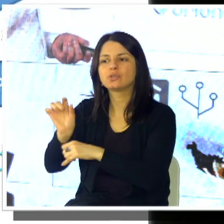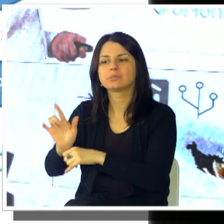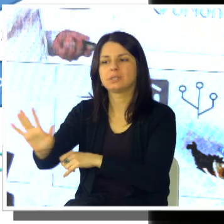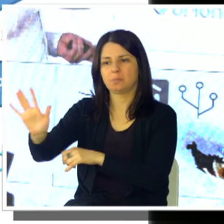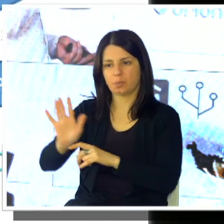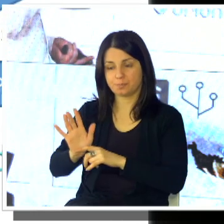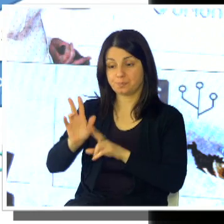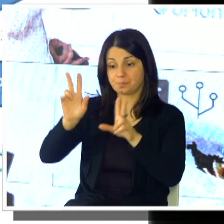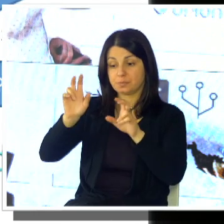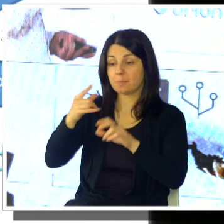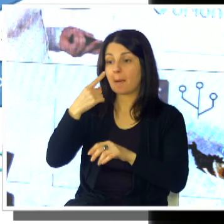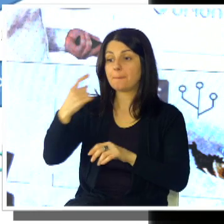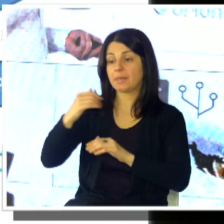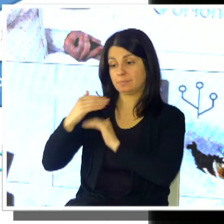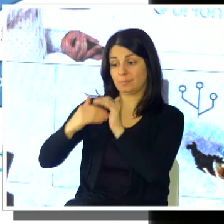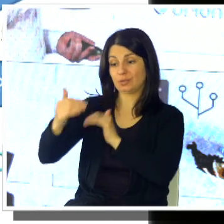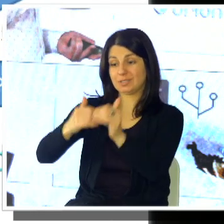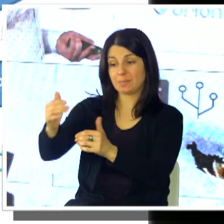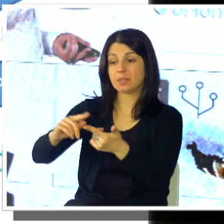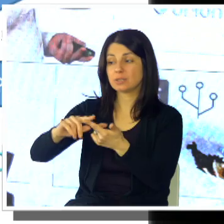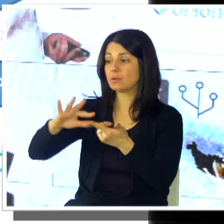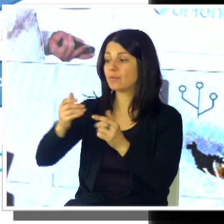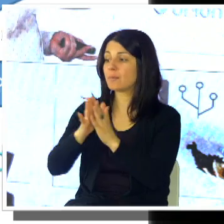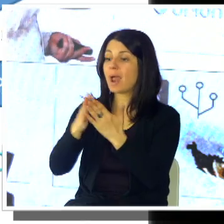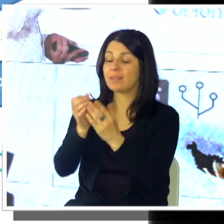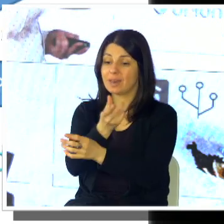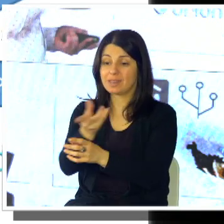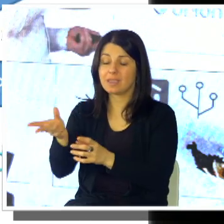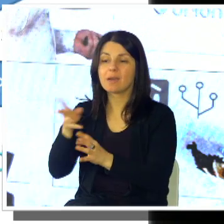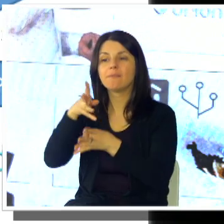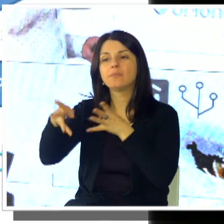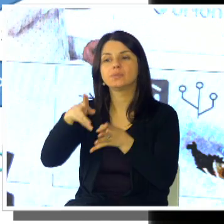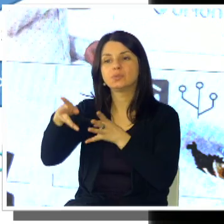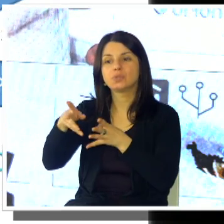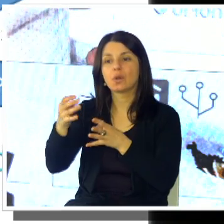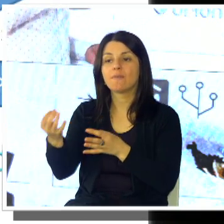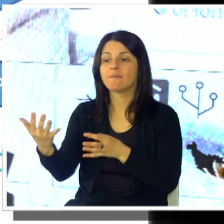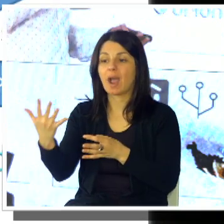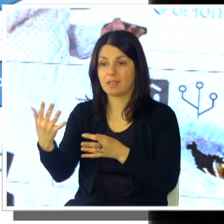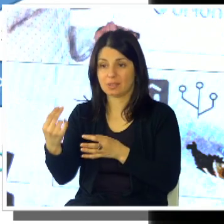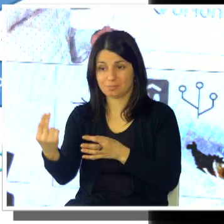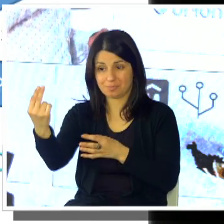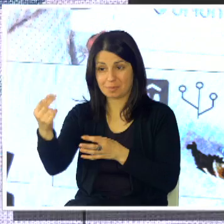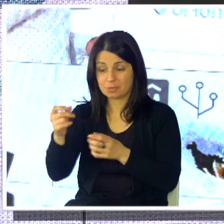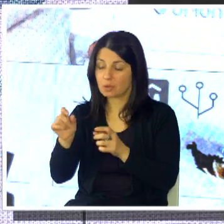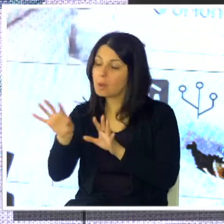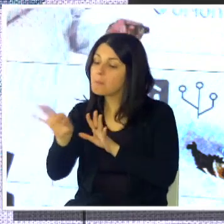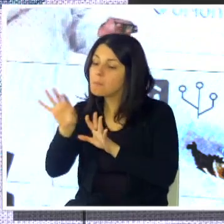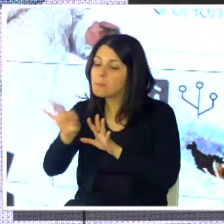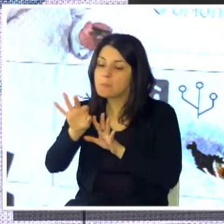En cuanto al preprocesamiento, termina siendo una librería con una función que es la función de validación, que toma las